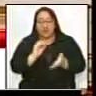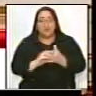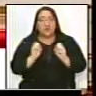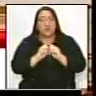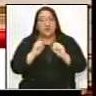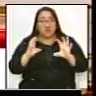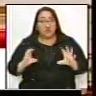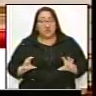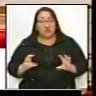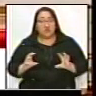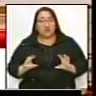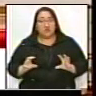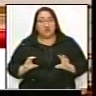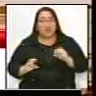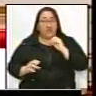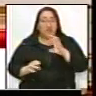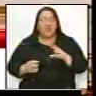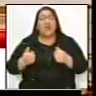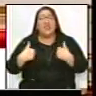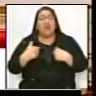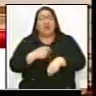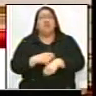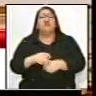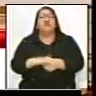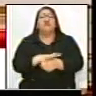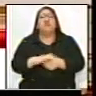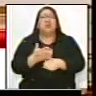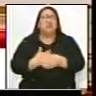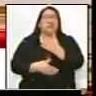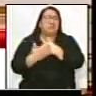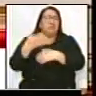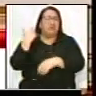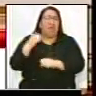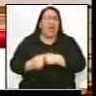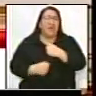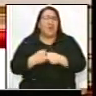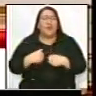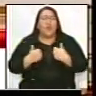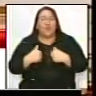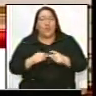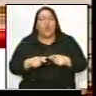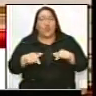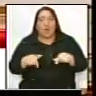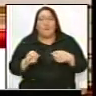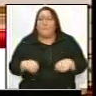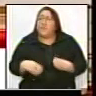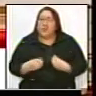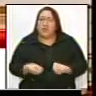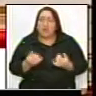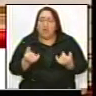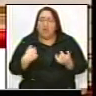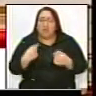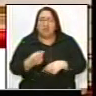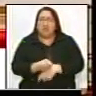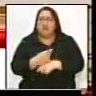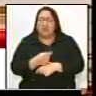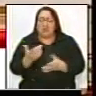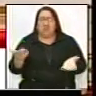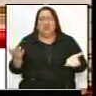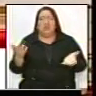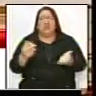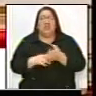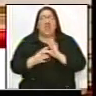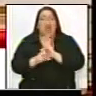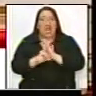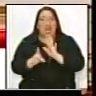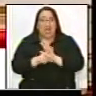clara. Tenemos tiempo suficiente viviendo en el lugar. ¿Por qué? A pesar que las leyes